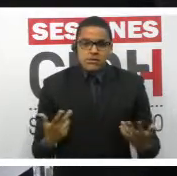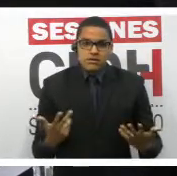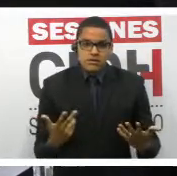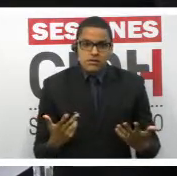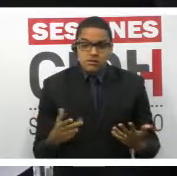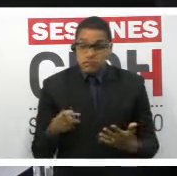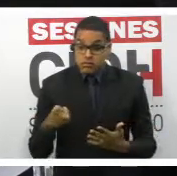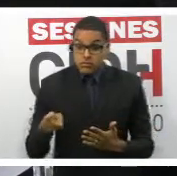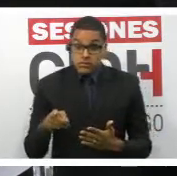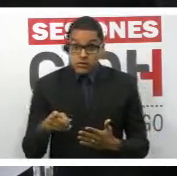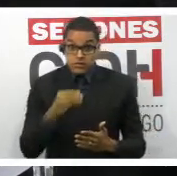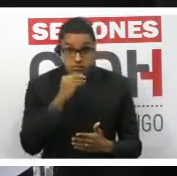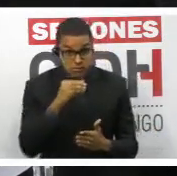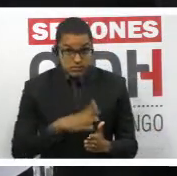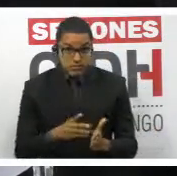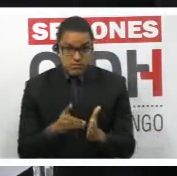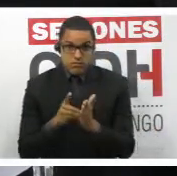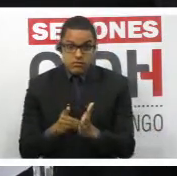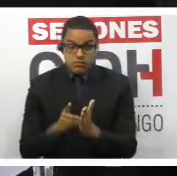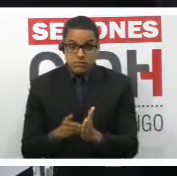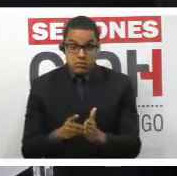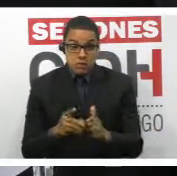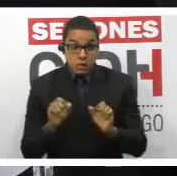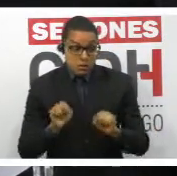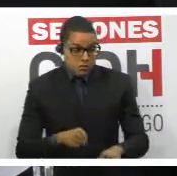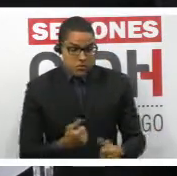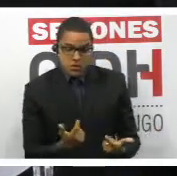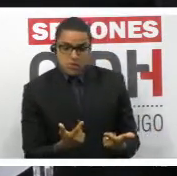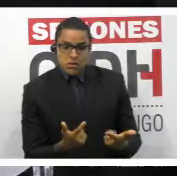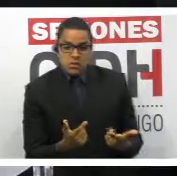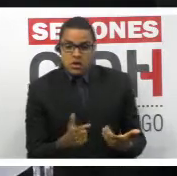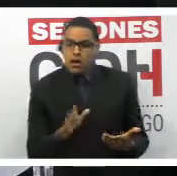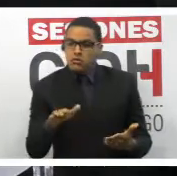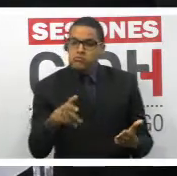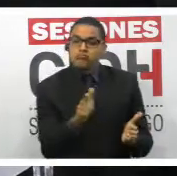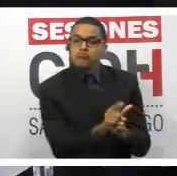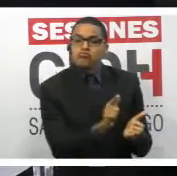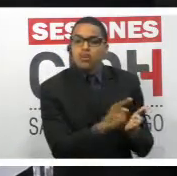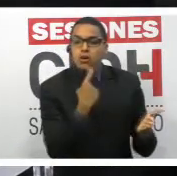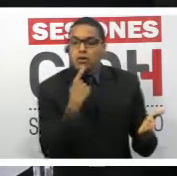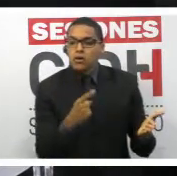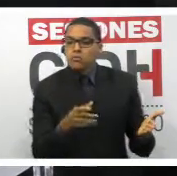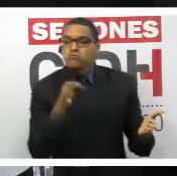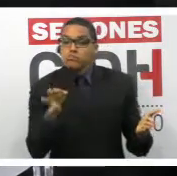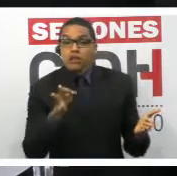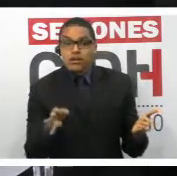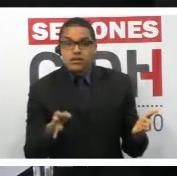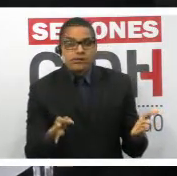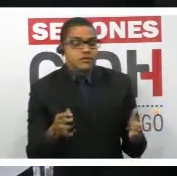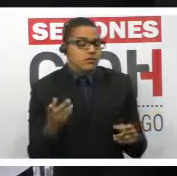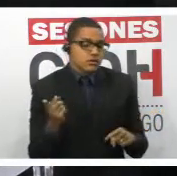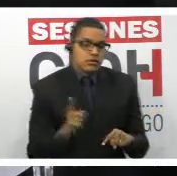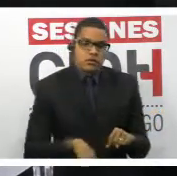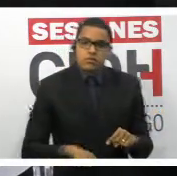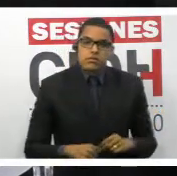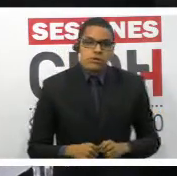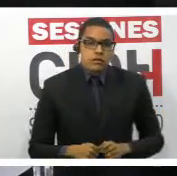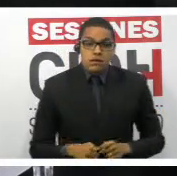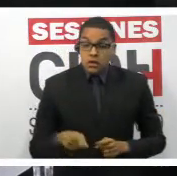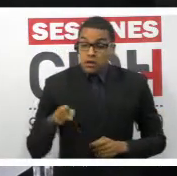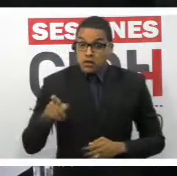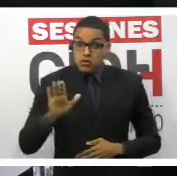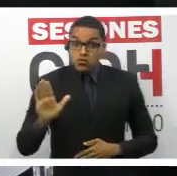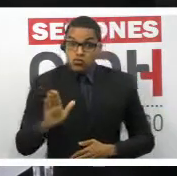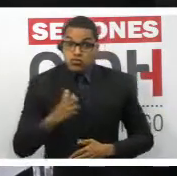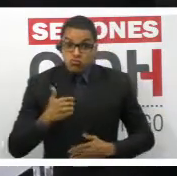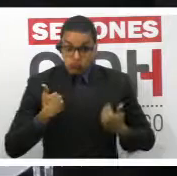las mujeres con discapacidad no tienen ese derecho en méxico no pueden tomar decisiones sobre su vida y sobre su cuerpo el código civil